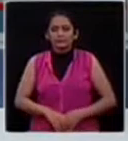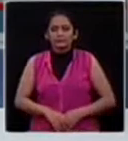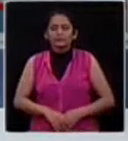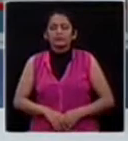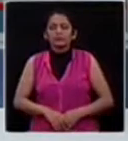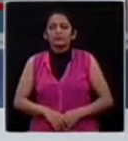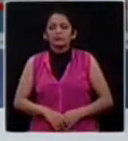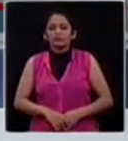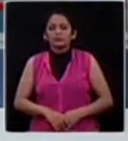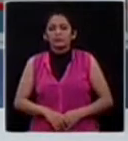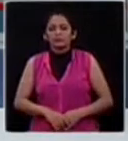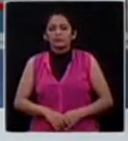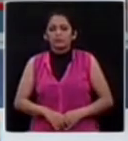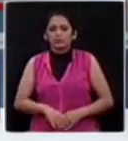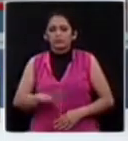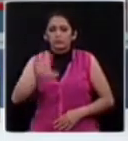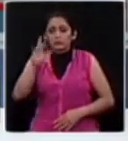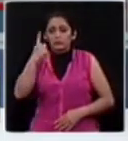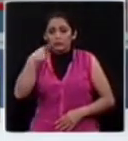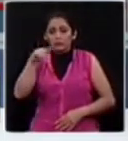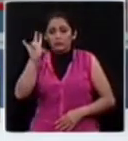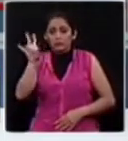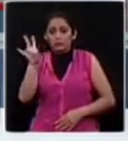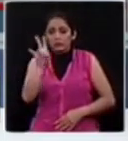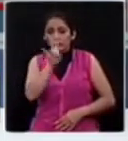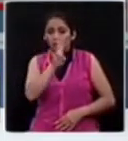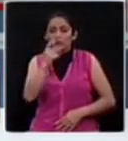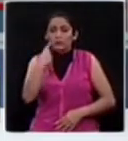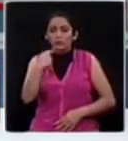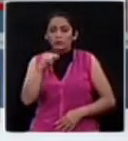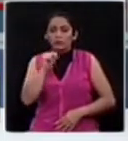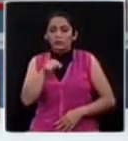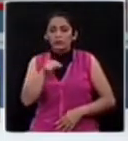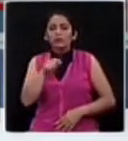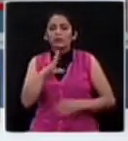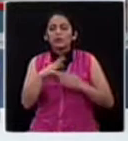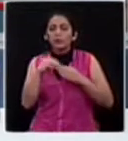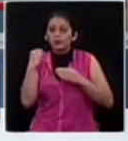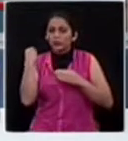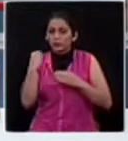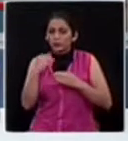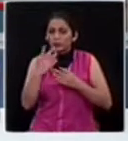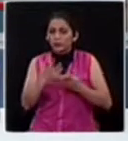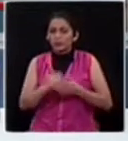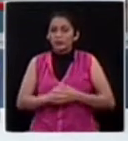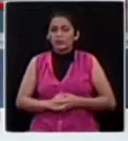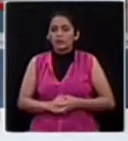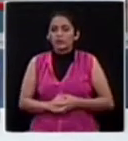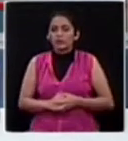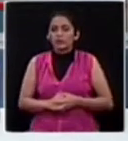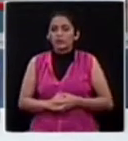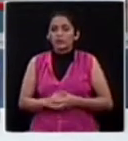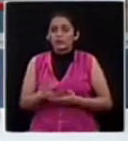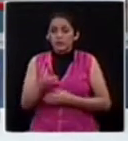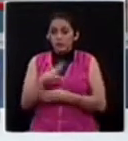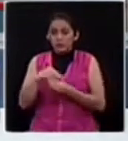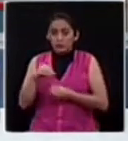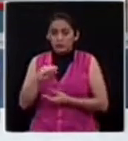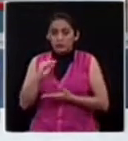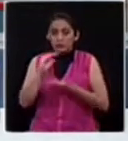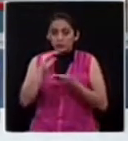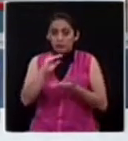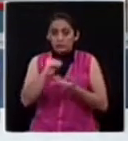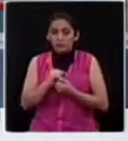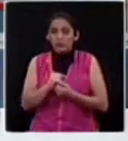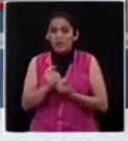Una inversión de 5.700.000 dólares, el presidente del Consejo Directivo del Instituto Ecuatoriano de Seguridad Social, Richard Espinosa, entregó a la